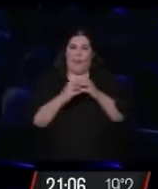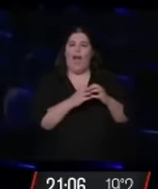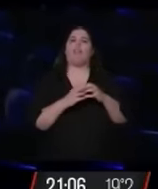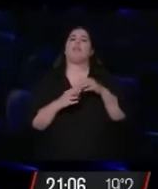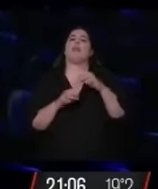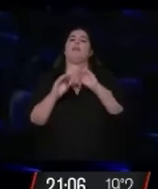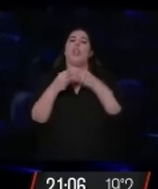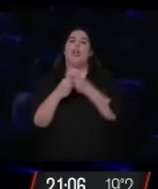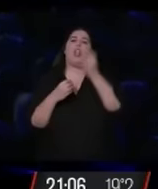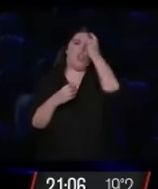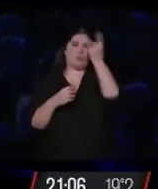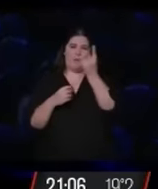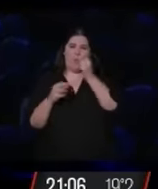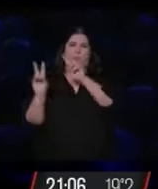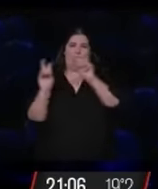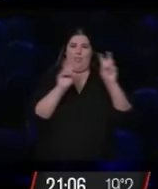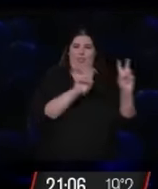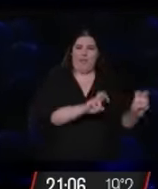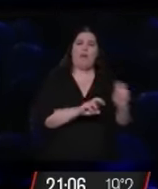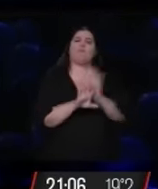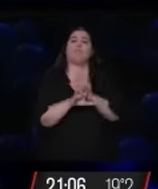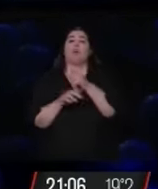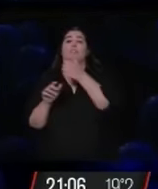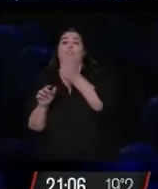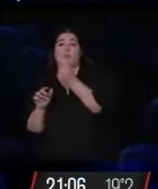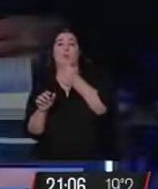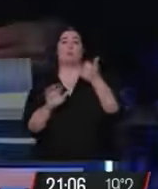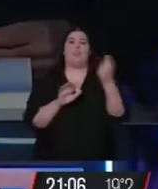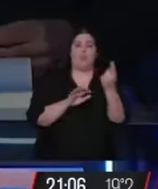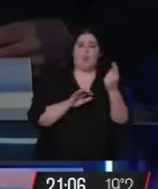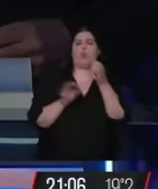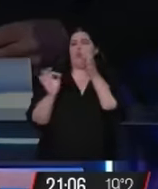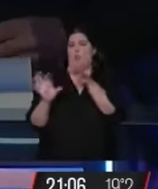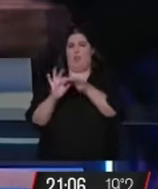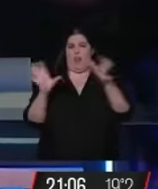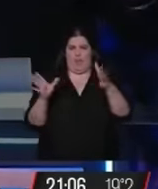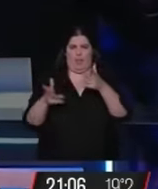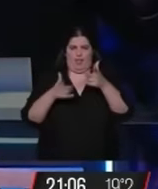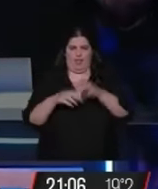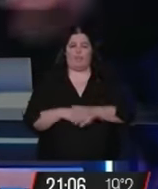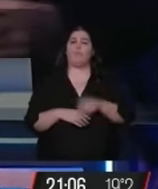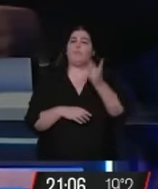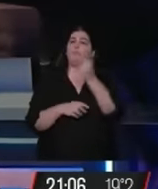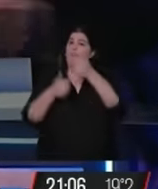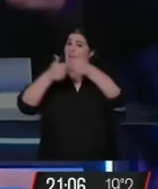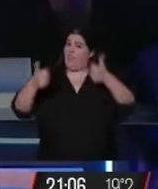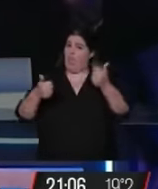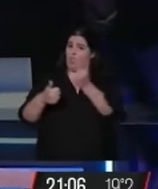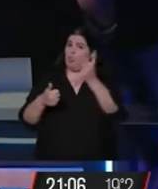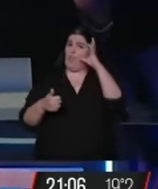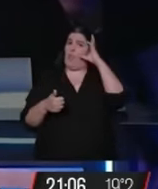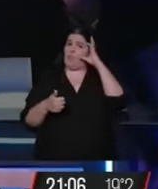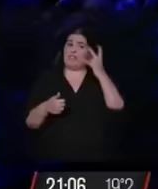minutos por eje temático, de los cuales tienen 6 minutos cada uno y pueden usarlos libremente. Recuerden, candidatos, que nosotros